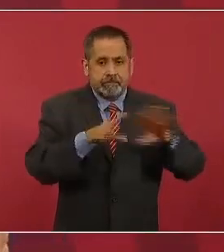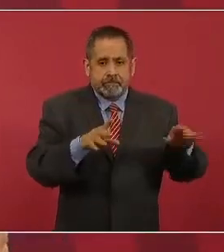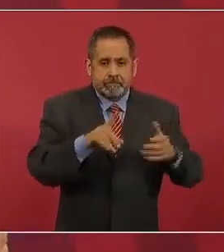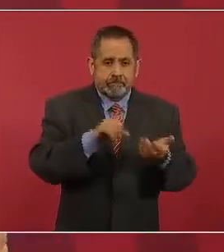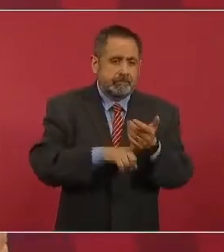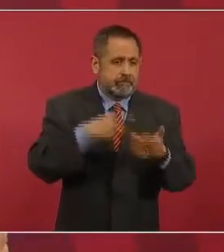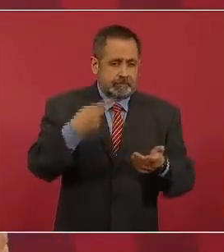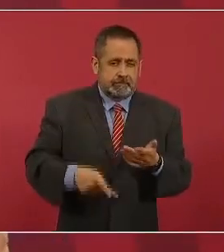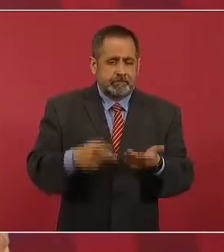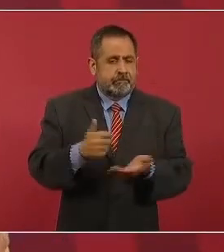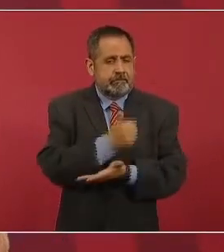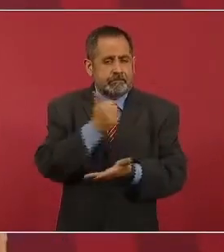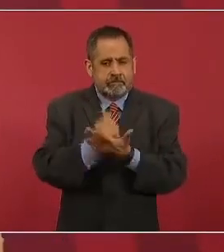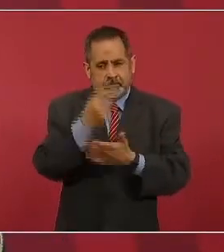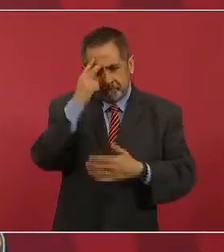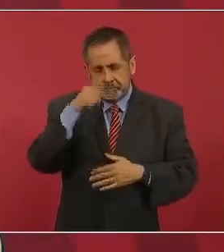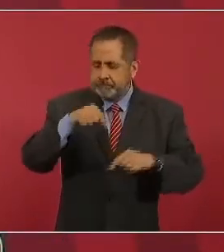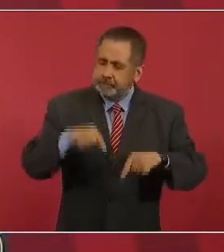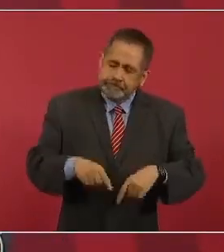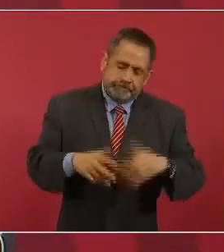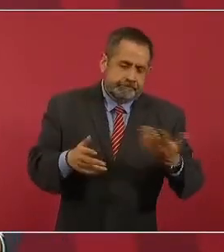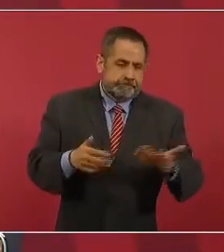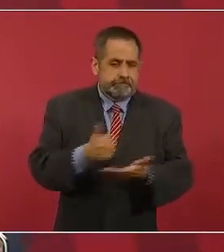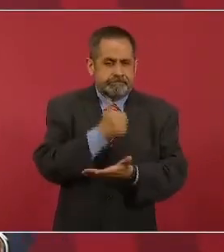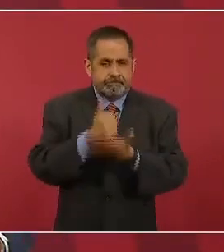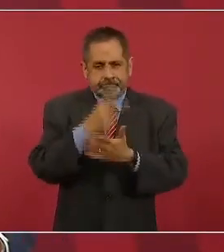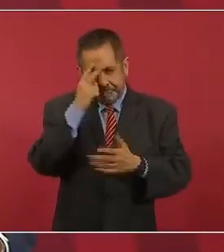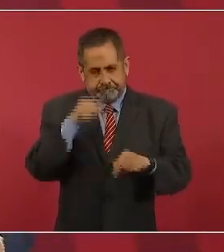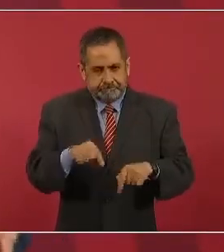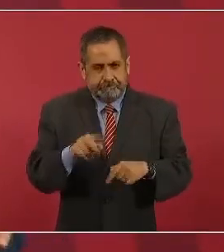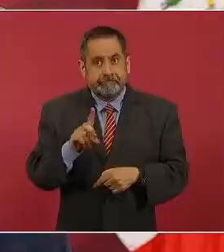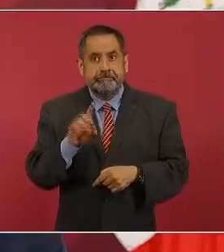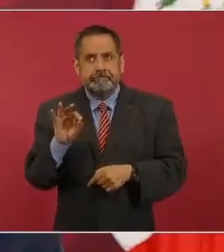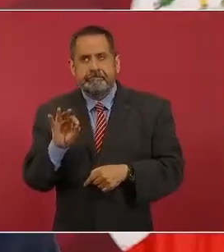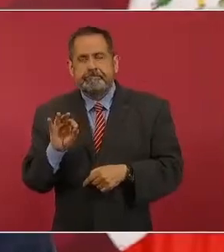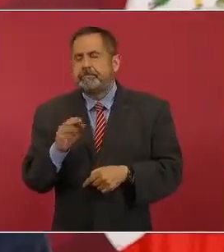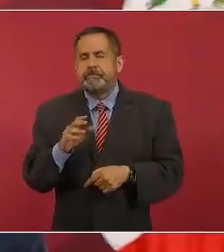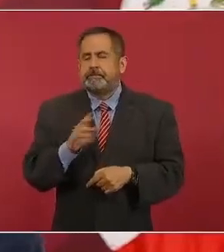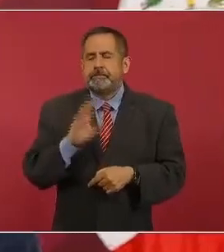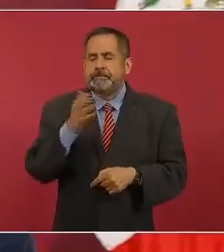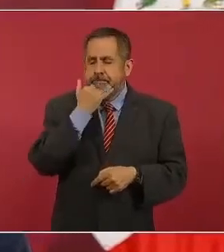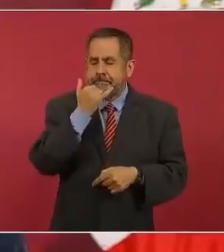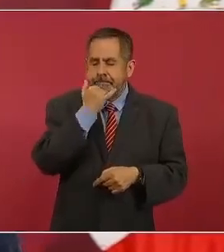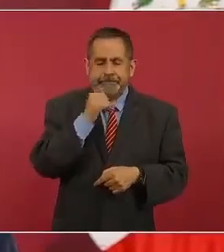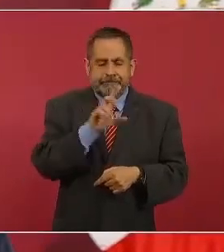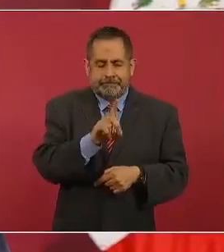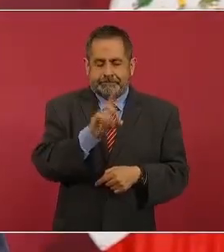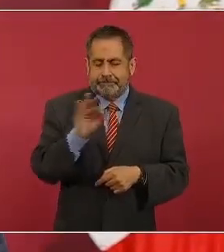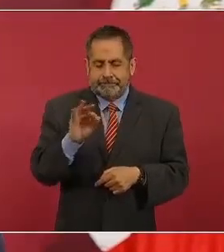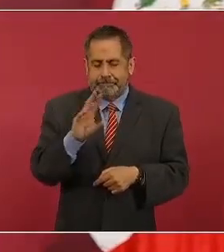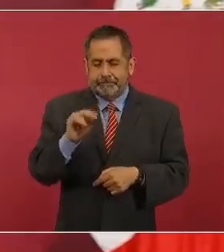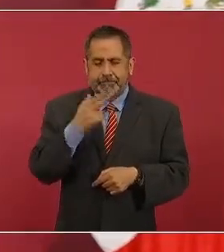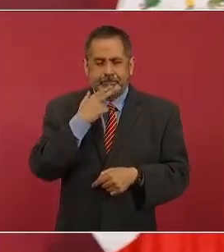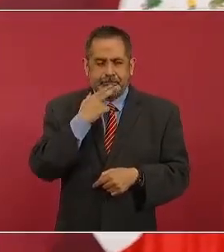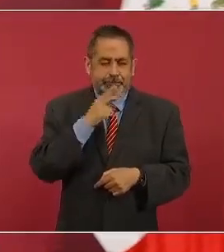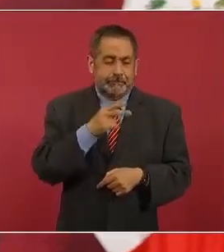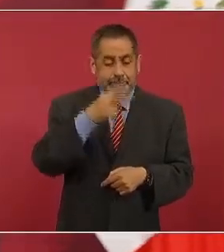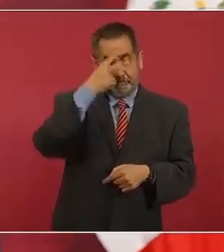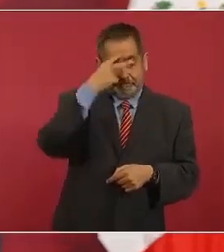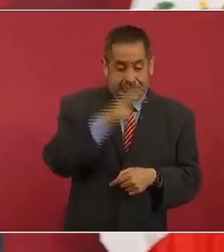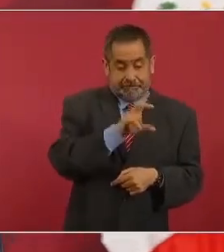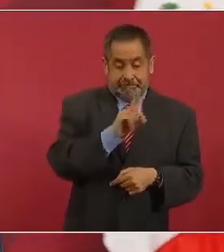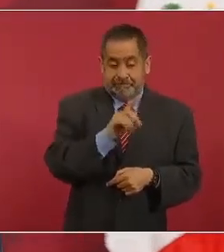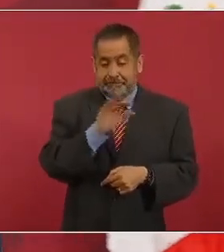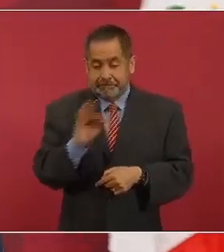del Distrito Federal. Bueno, la Ciudad de México ya no es México, Distrito Federal,